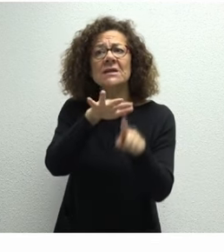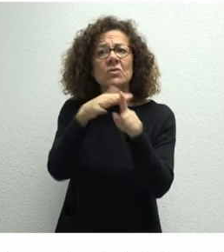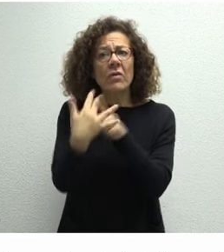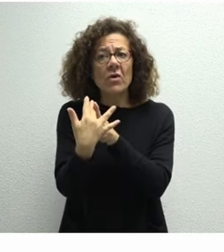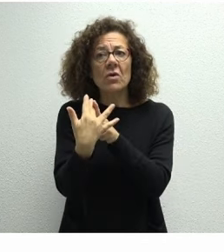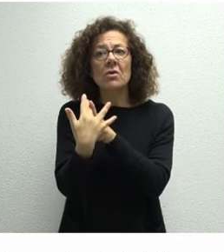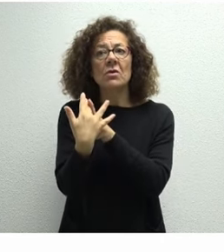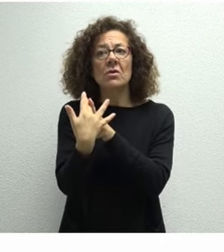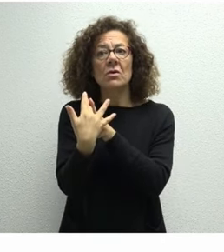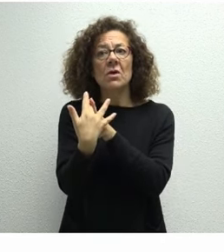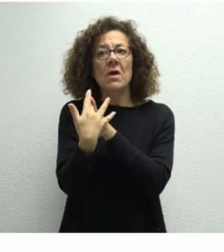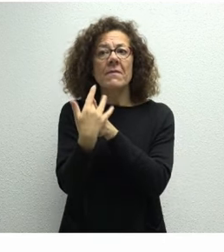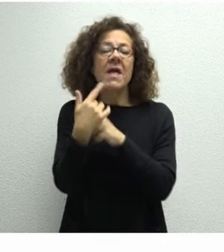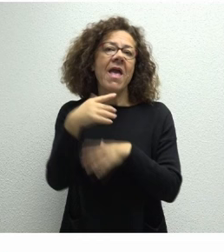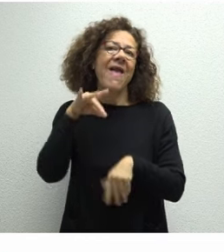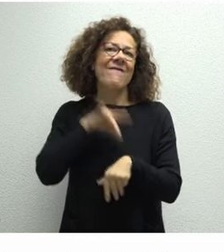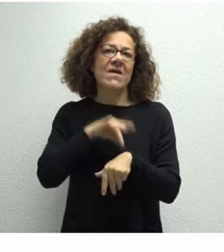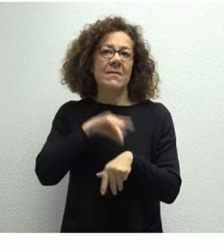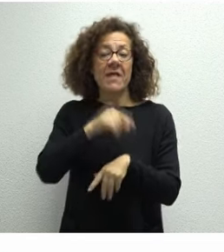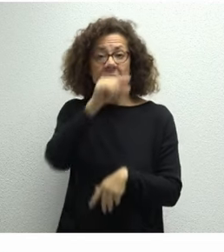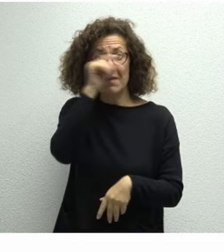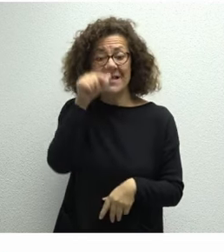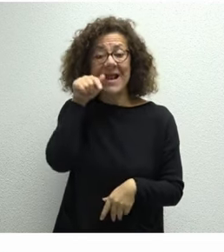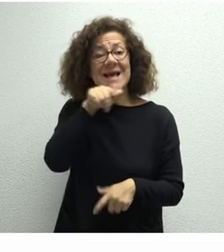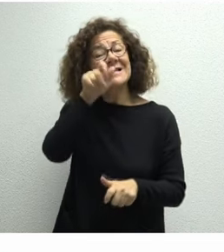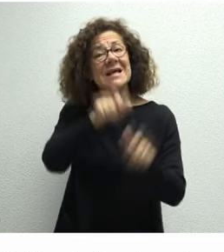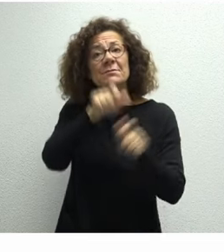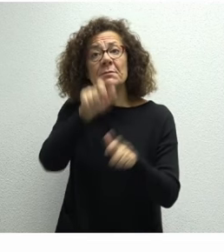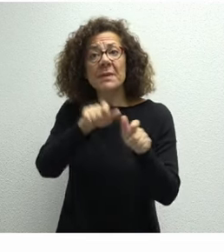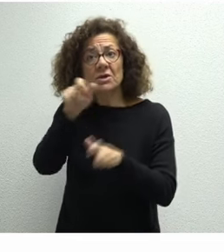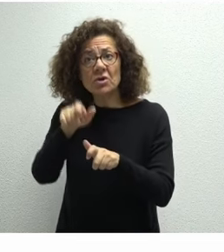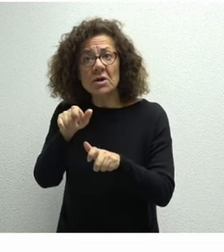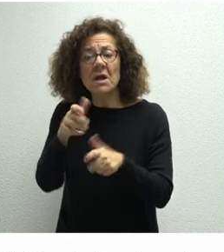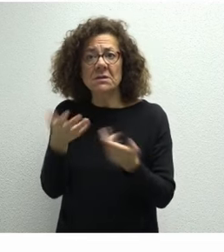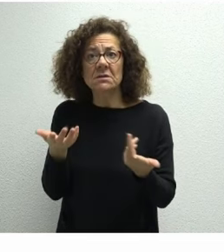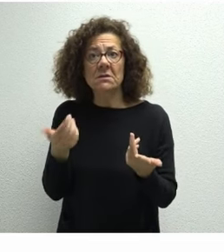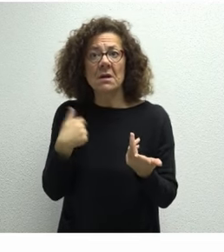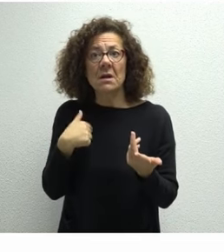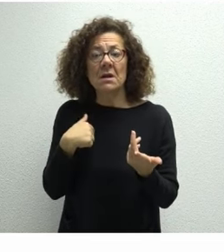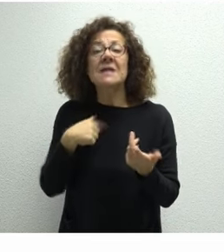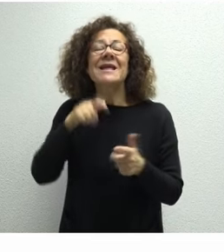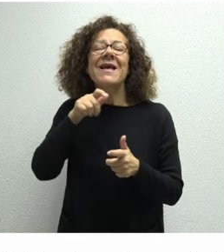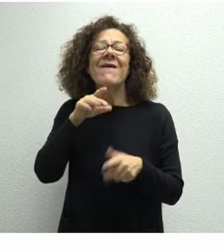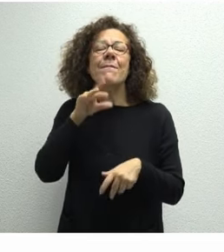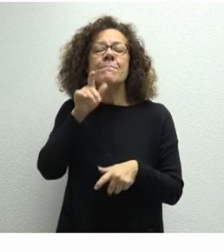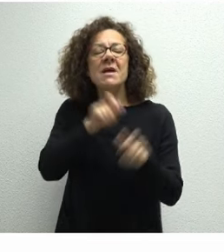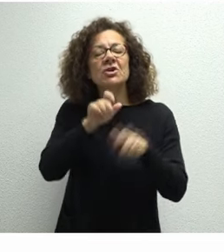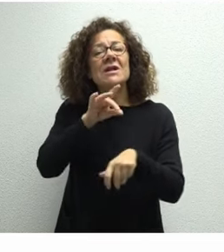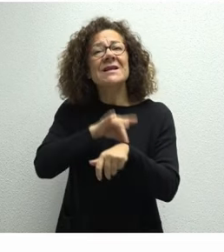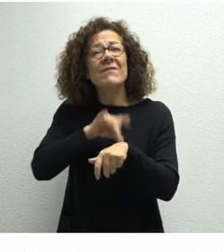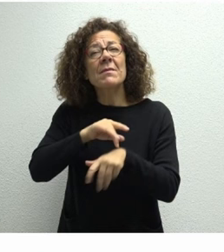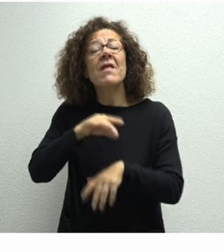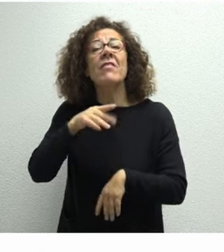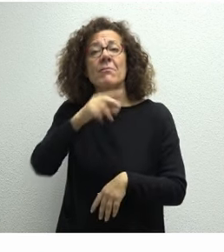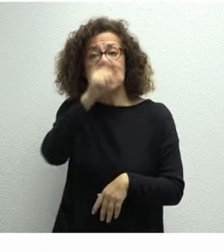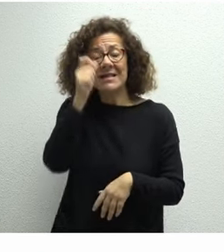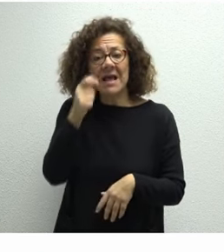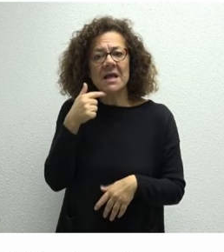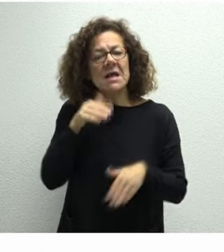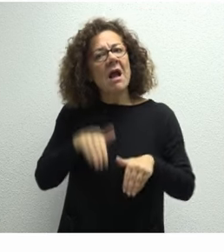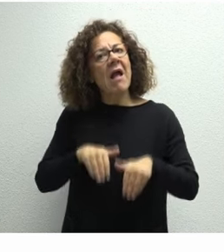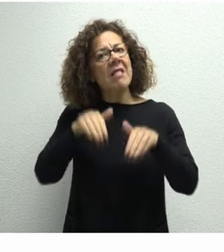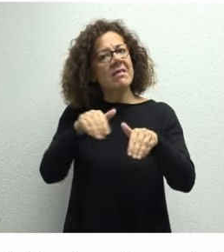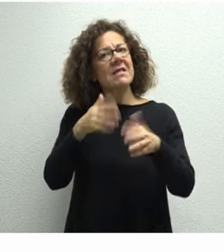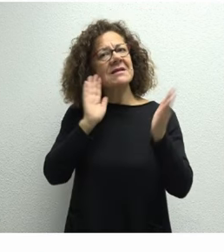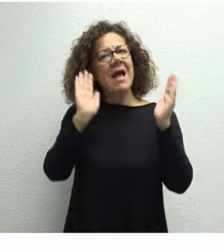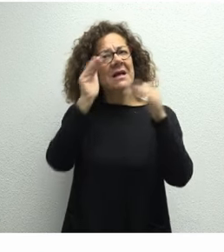de enfermedad mental todas estas personas a menos menos las de enfermedad mental todas es personas son candidatas a ser